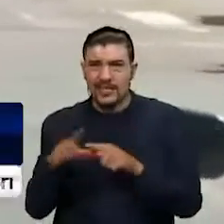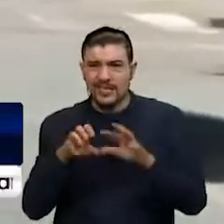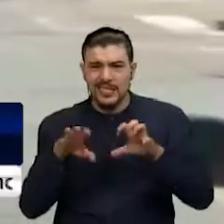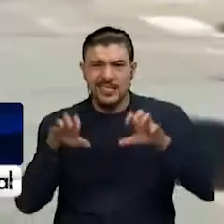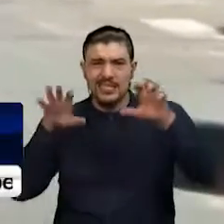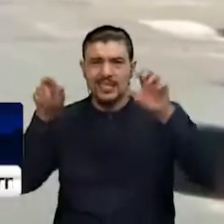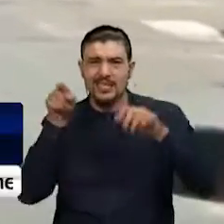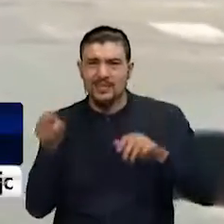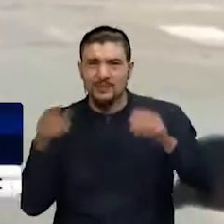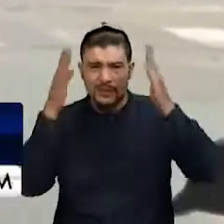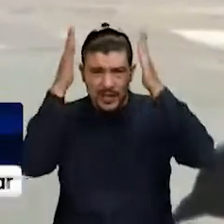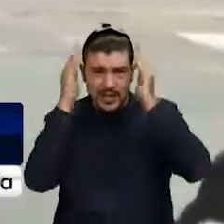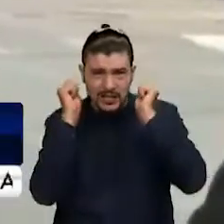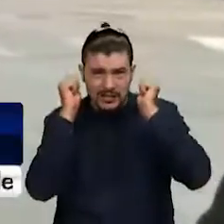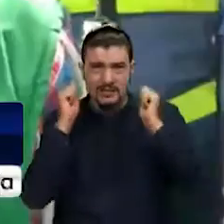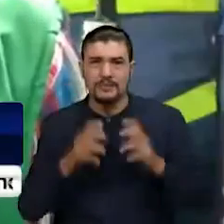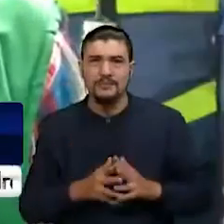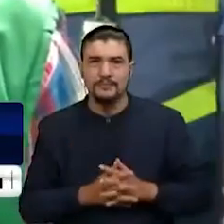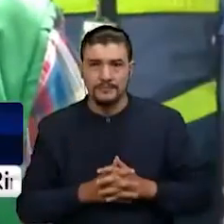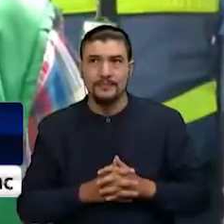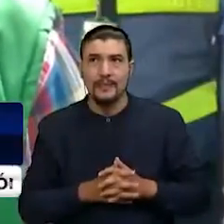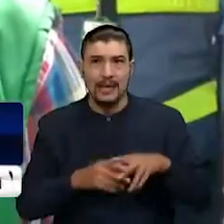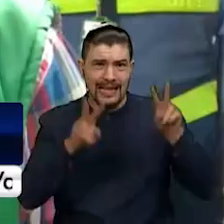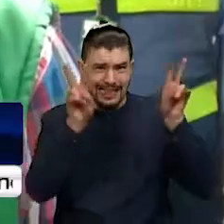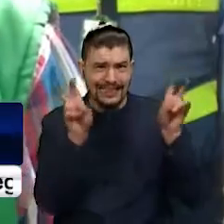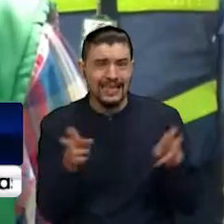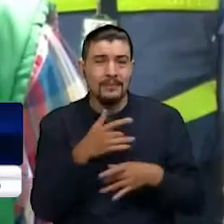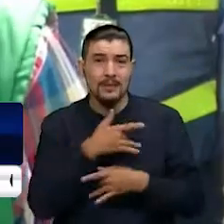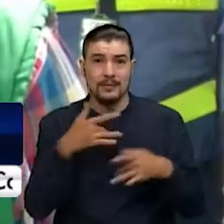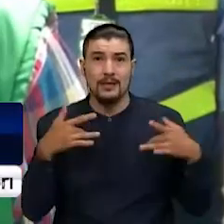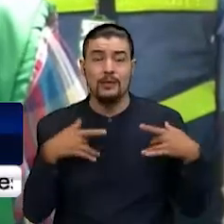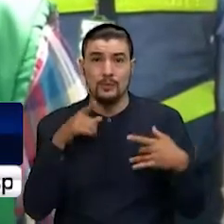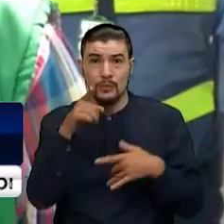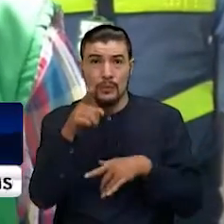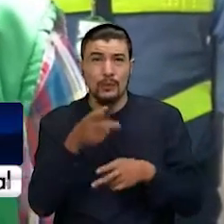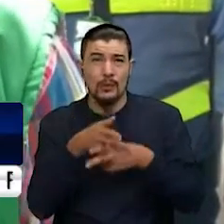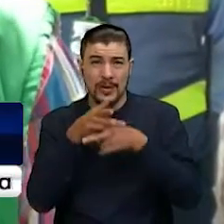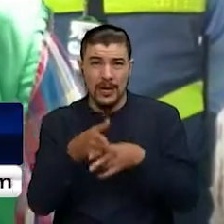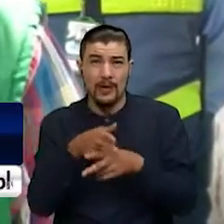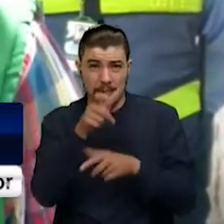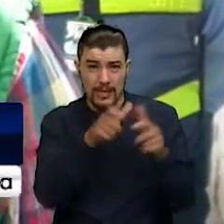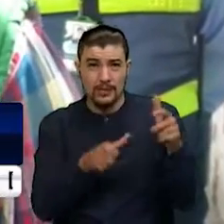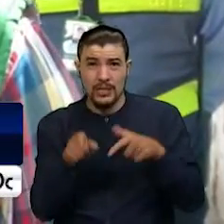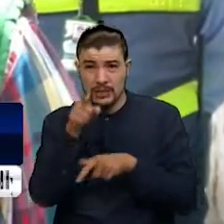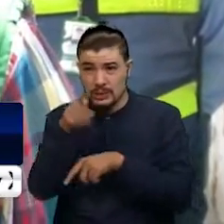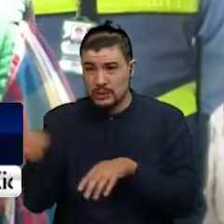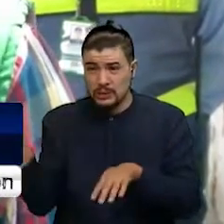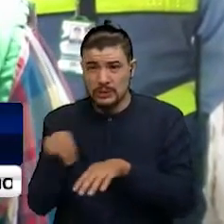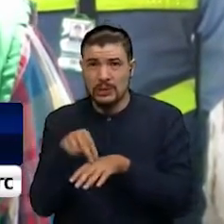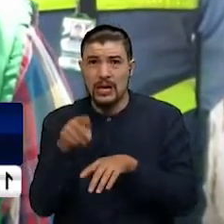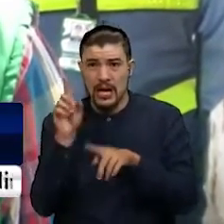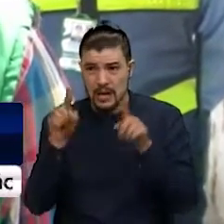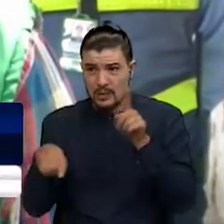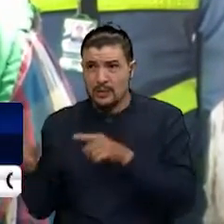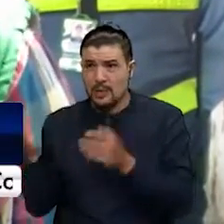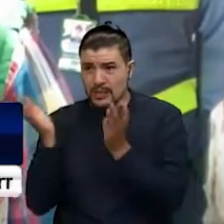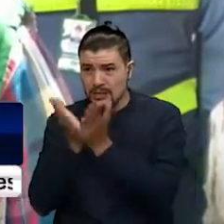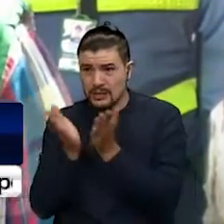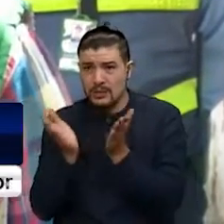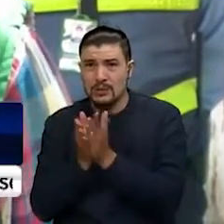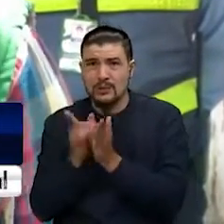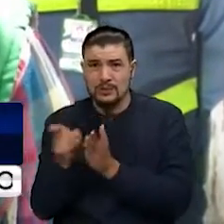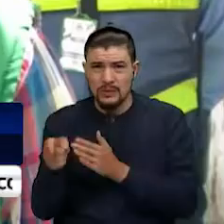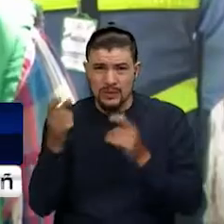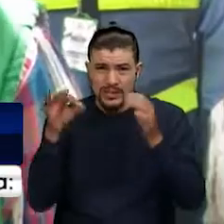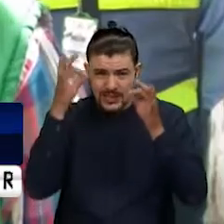en motocicletas en cuanto al tema de salud los cascos se han detectado en estudios la gran cantidad de